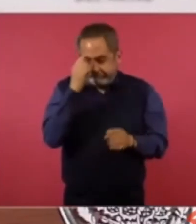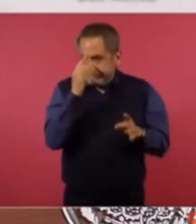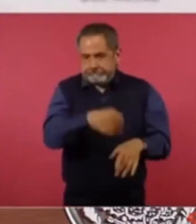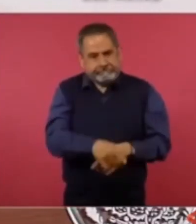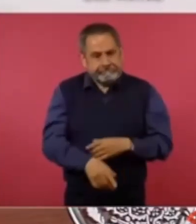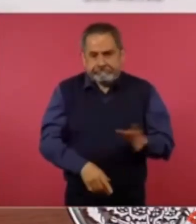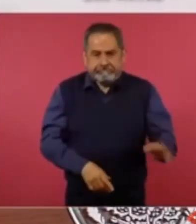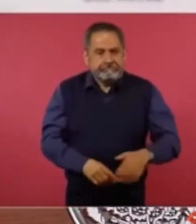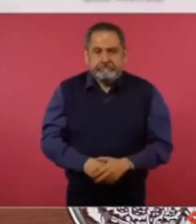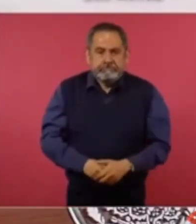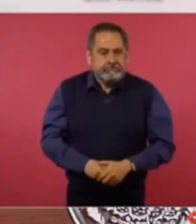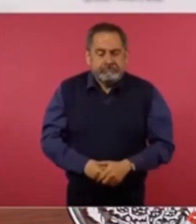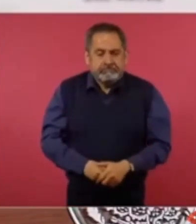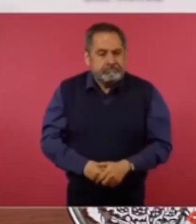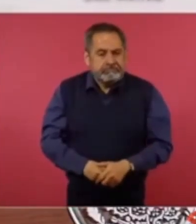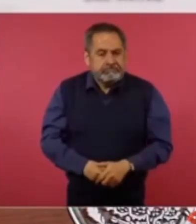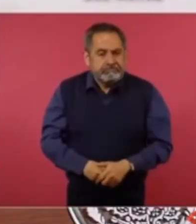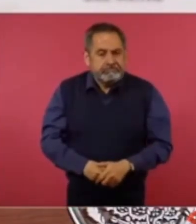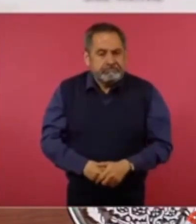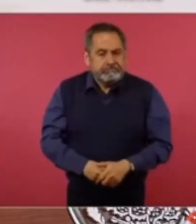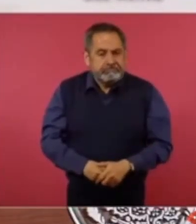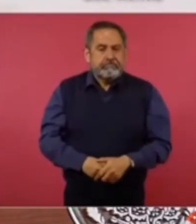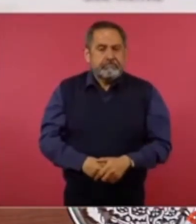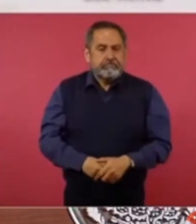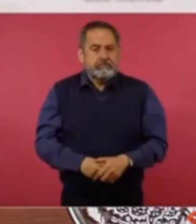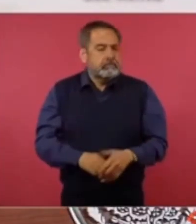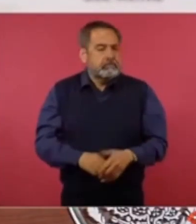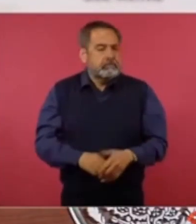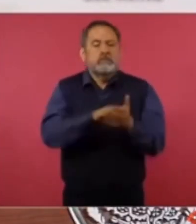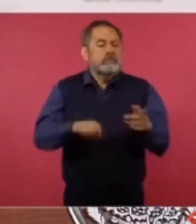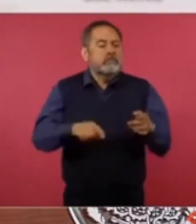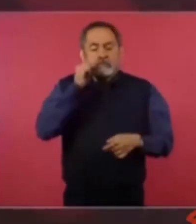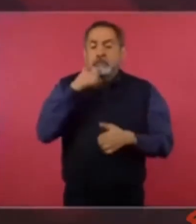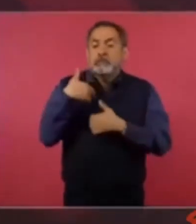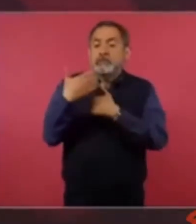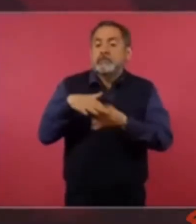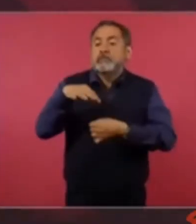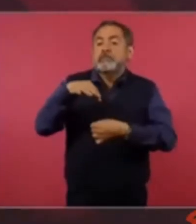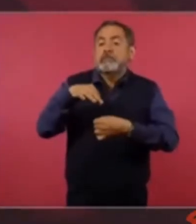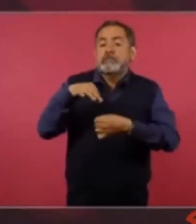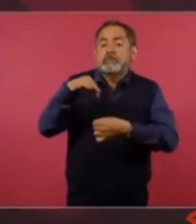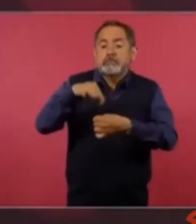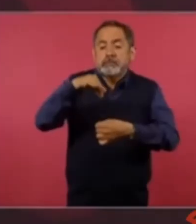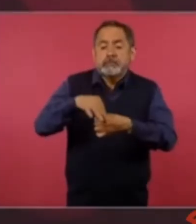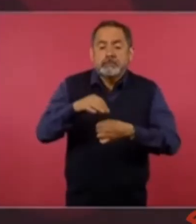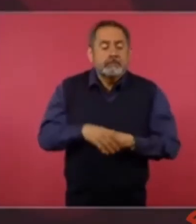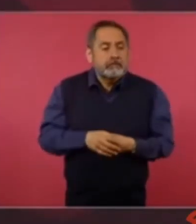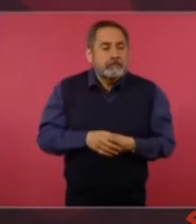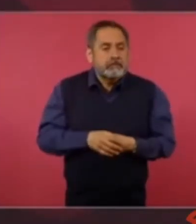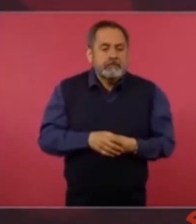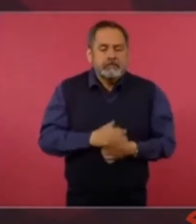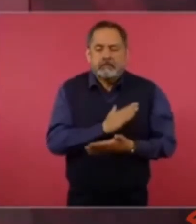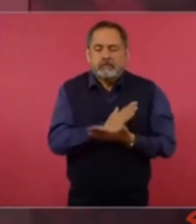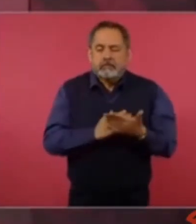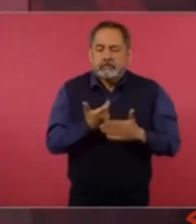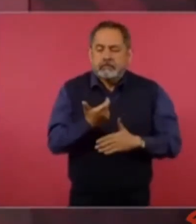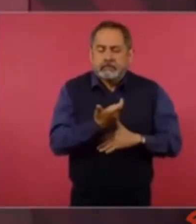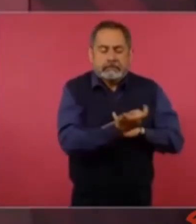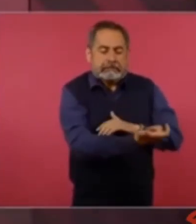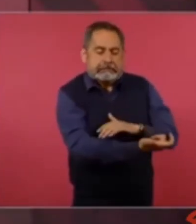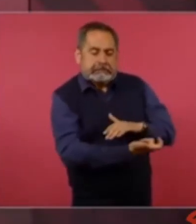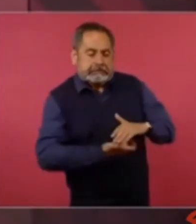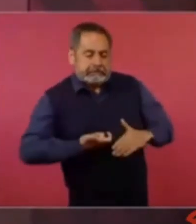Viene una votación y Bueno, les daban moches,